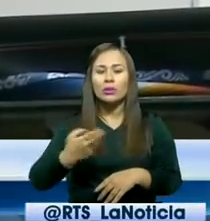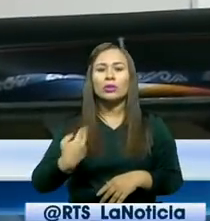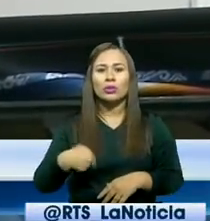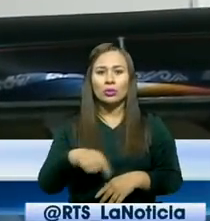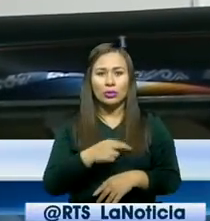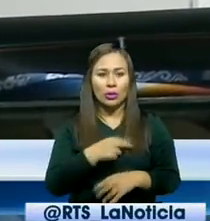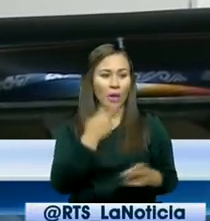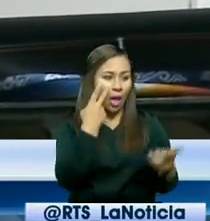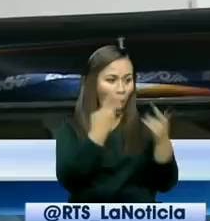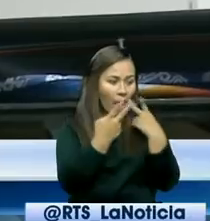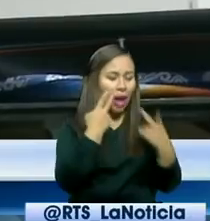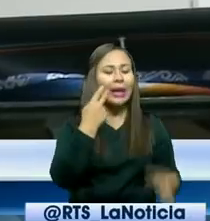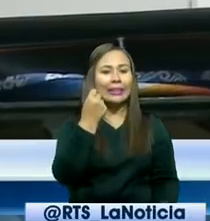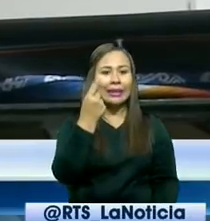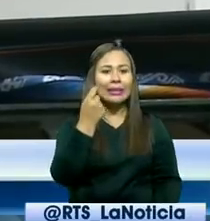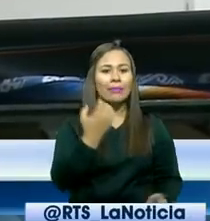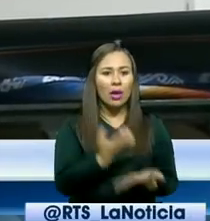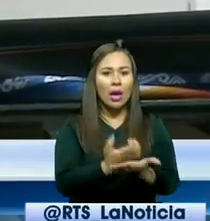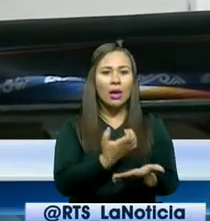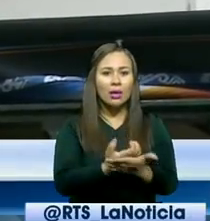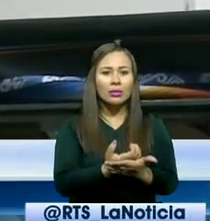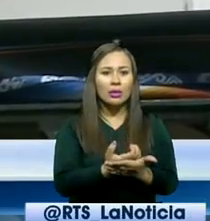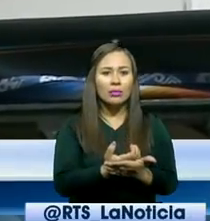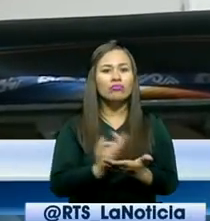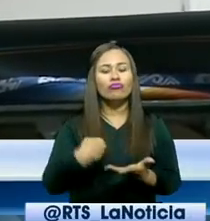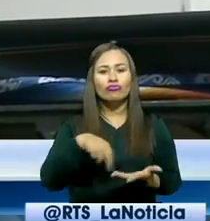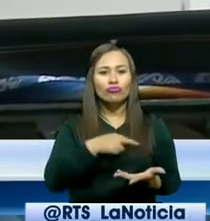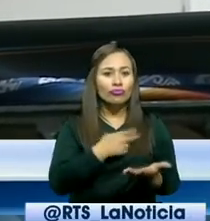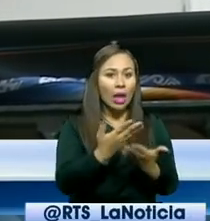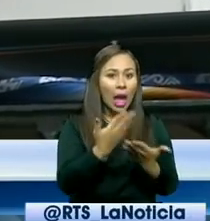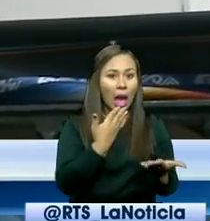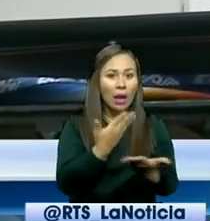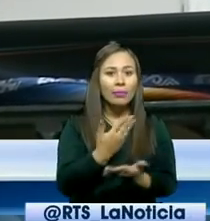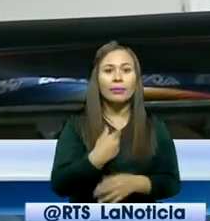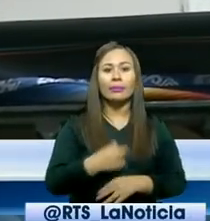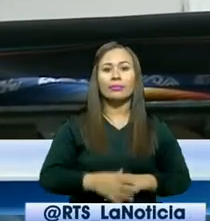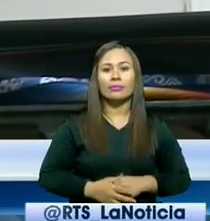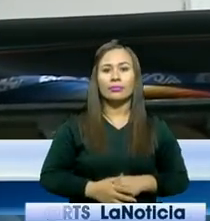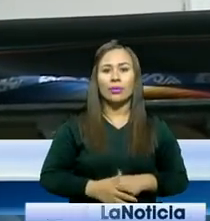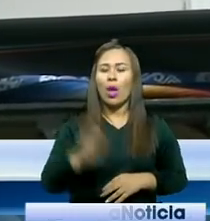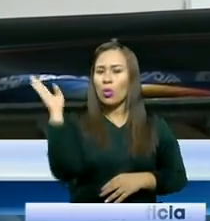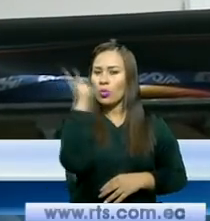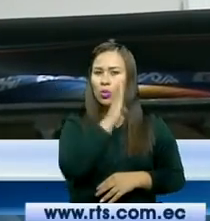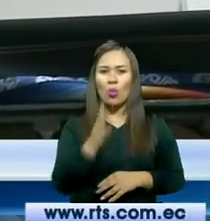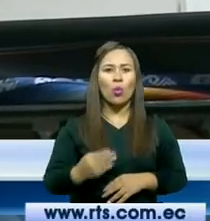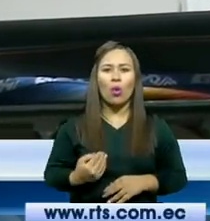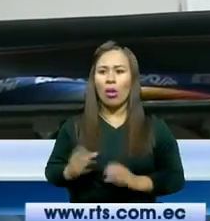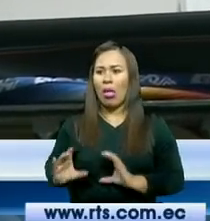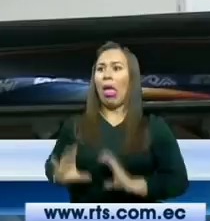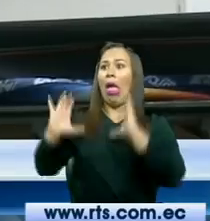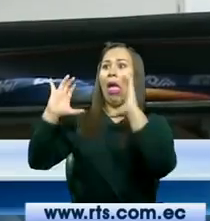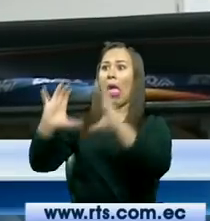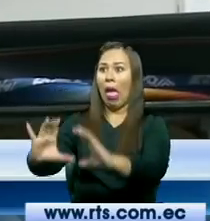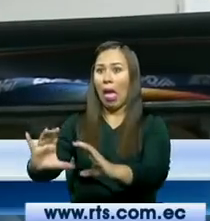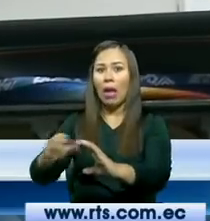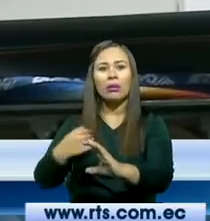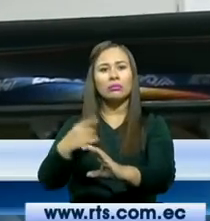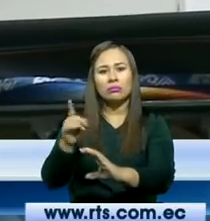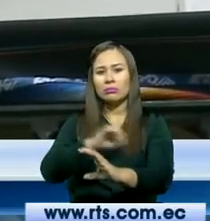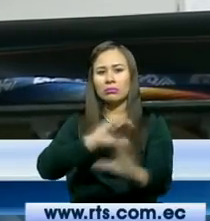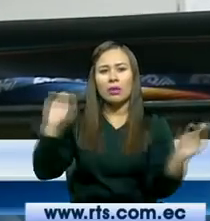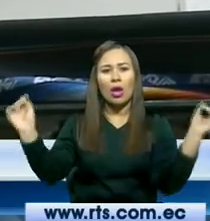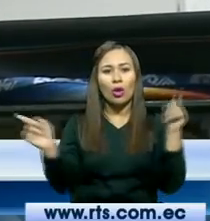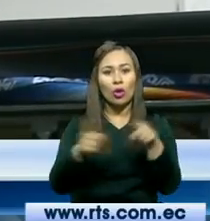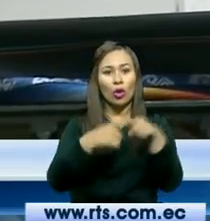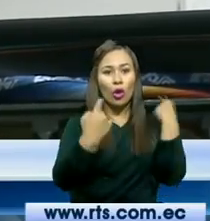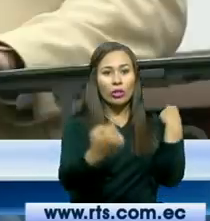medidas económicas hemos manifestado no serán nunca de un paquetazo contra la